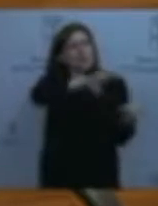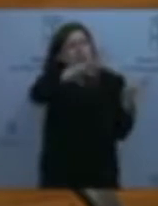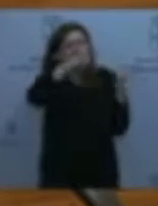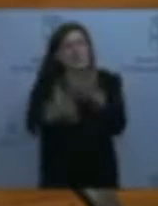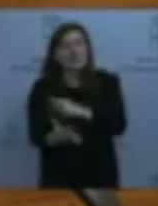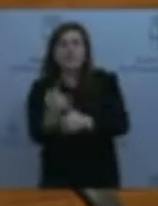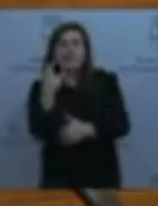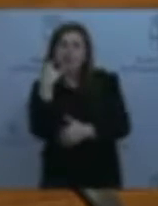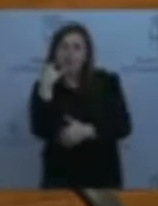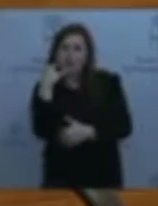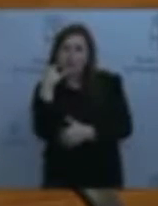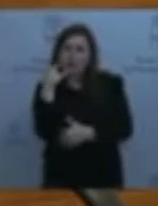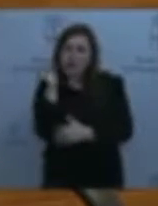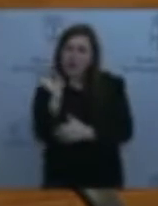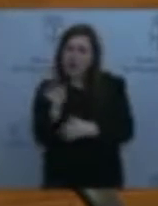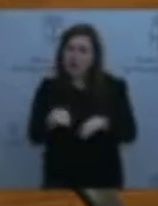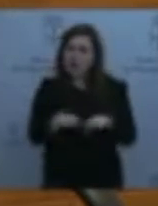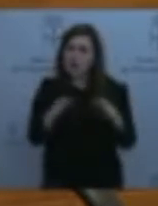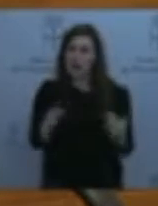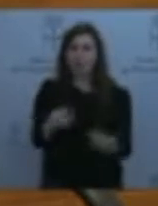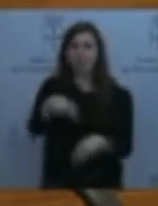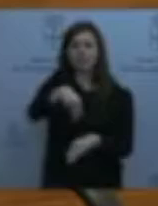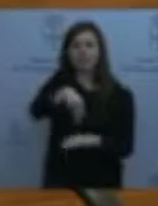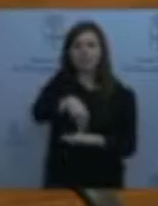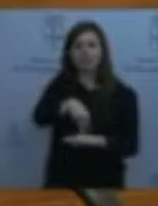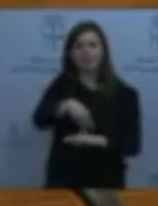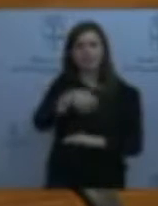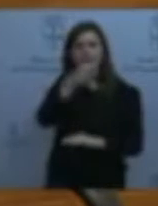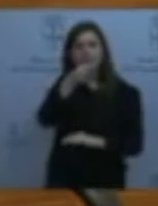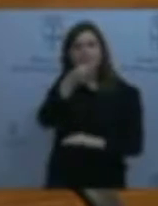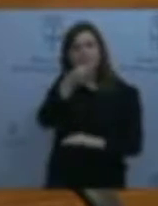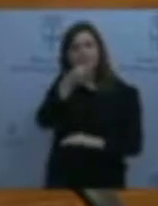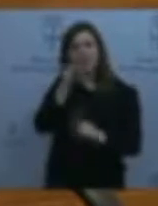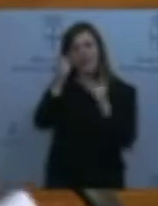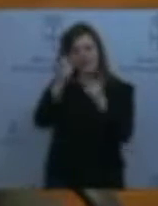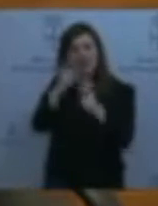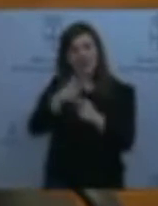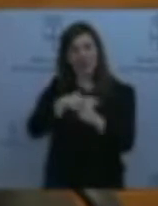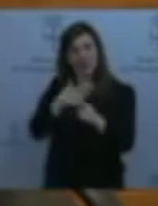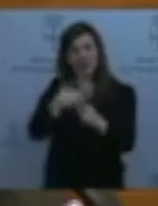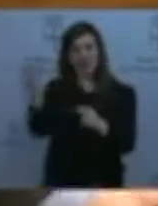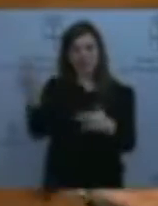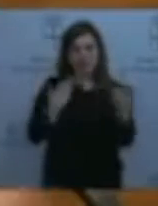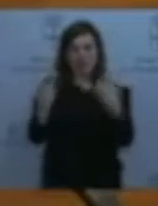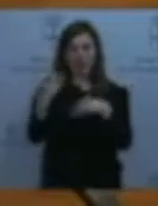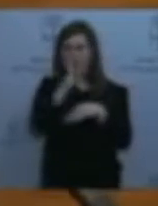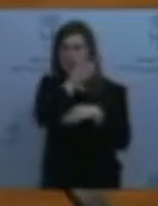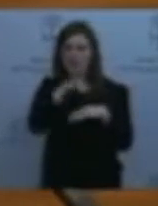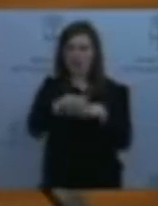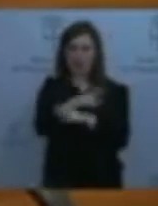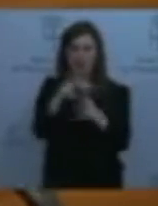desde el atril, que continuó intentando ridiculizar a este consejero en las redes sociales.